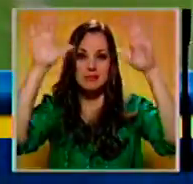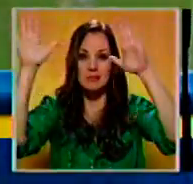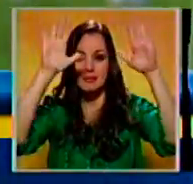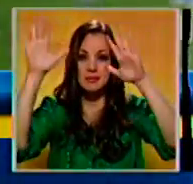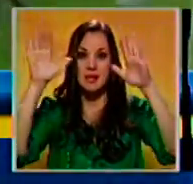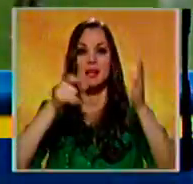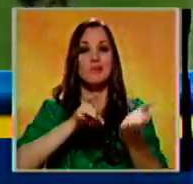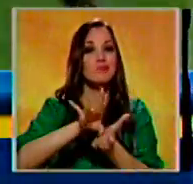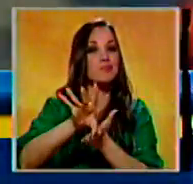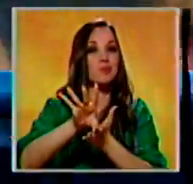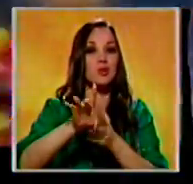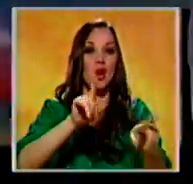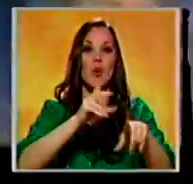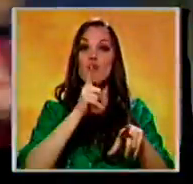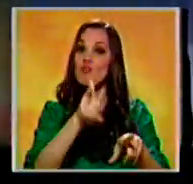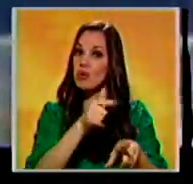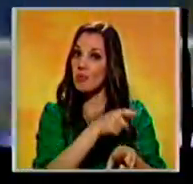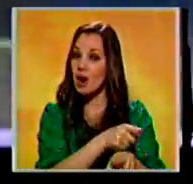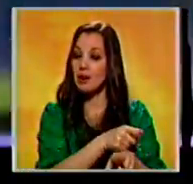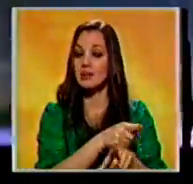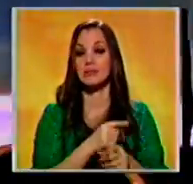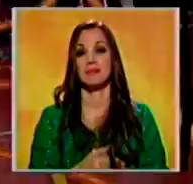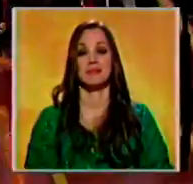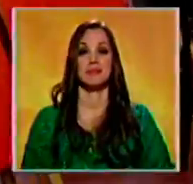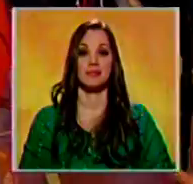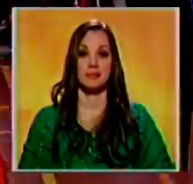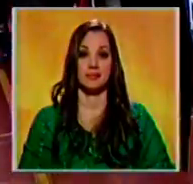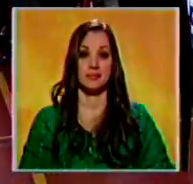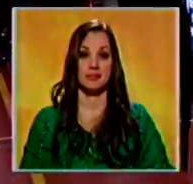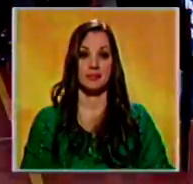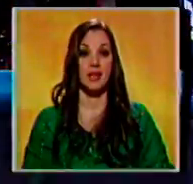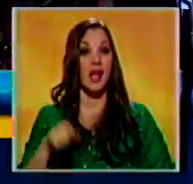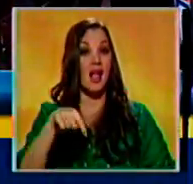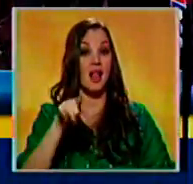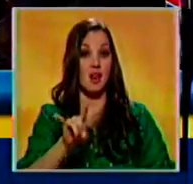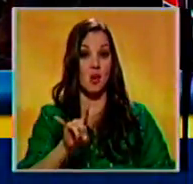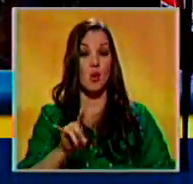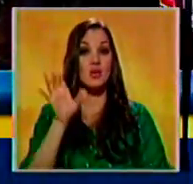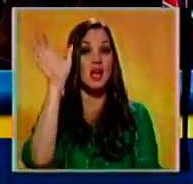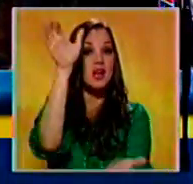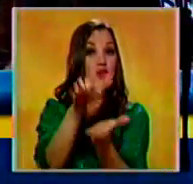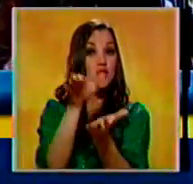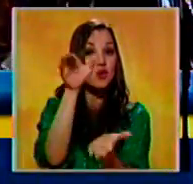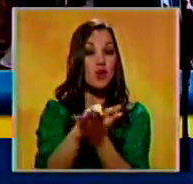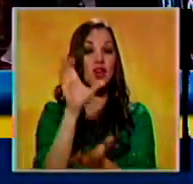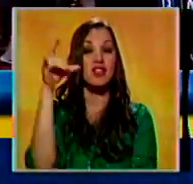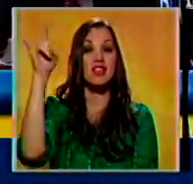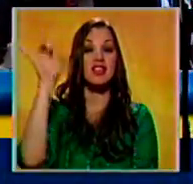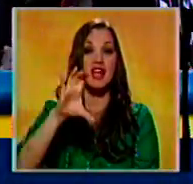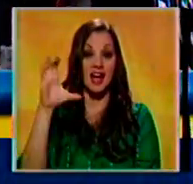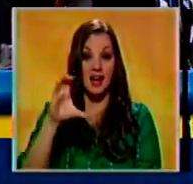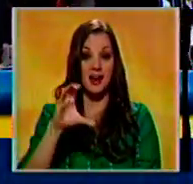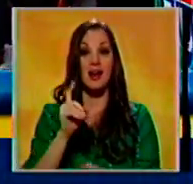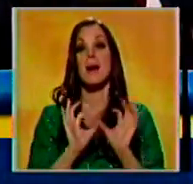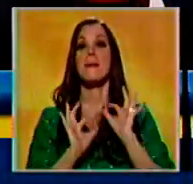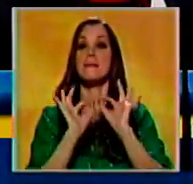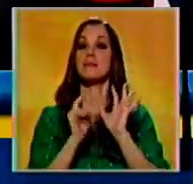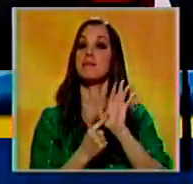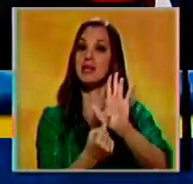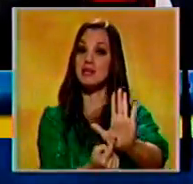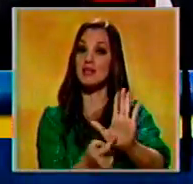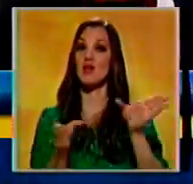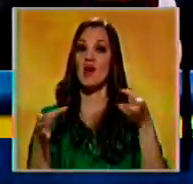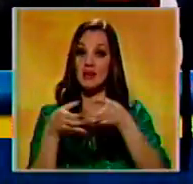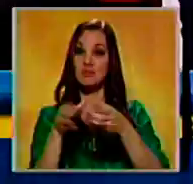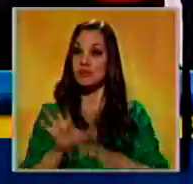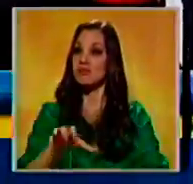desde los 12 pasos el único tanto del Genoa. Este lunes, Cocodrilos de Caracas presentó el equipo con el que disputará la temporada 2015 de